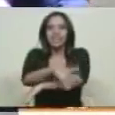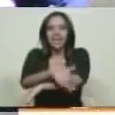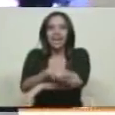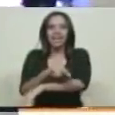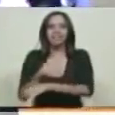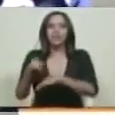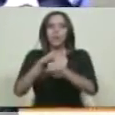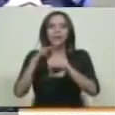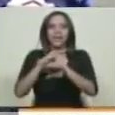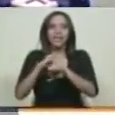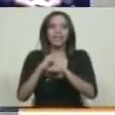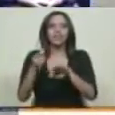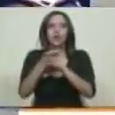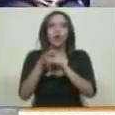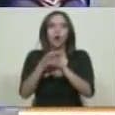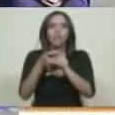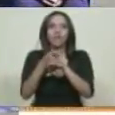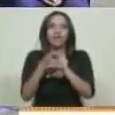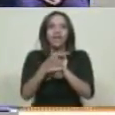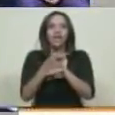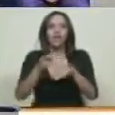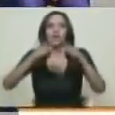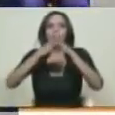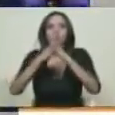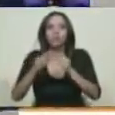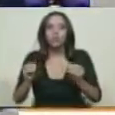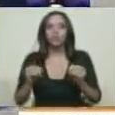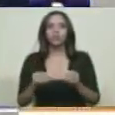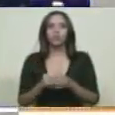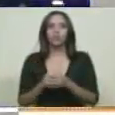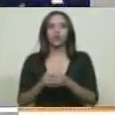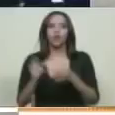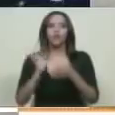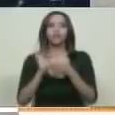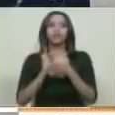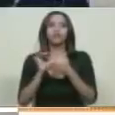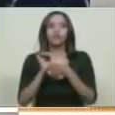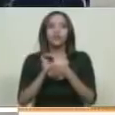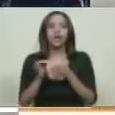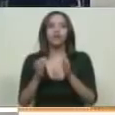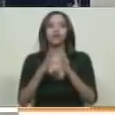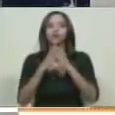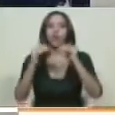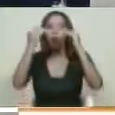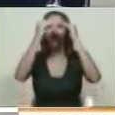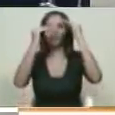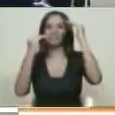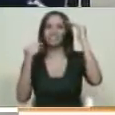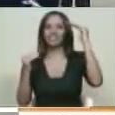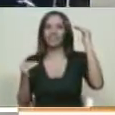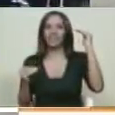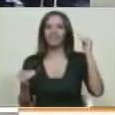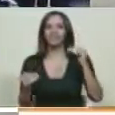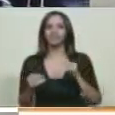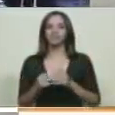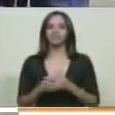ministras, gobernadores, alcaldes, funcionarios de todo nivel.